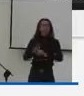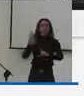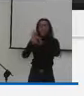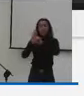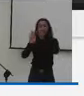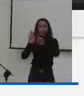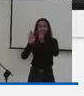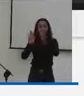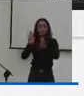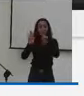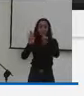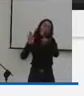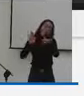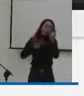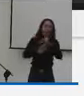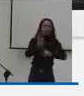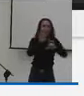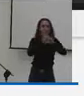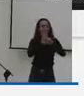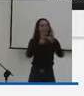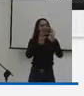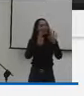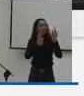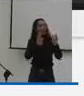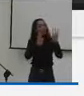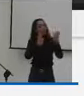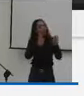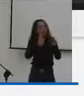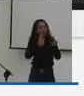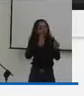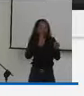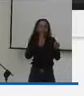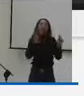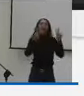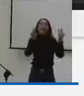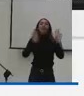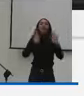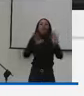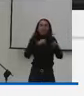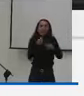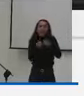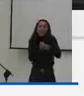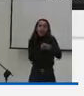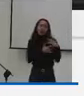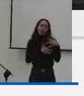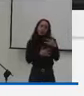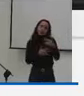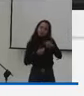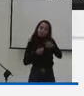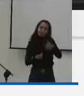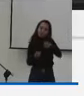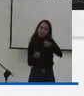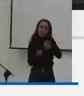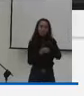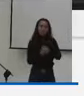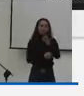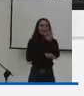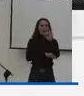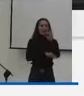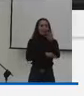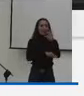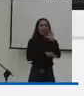la ley 1389 que dio toda la parte de incentivos y programas de apoyo y hemos